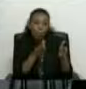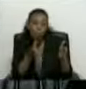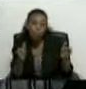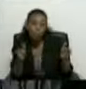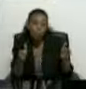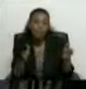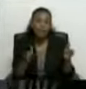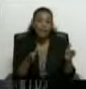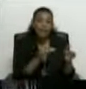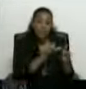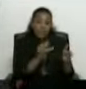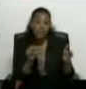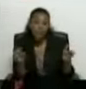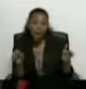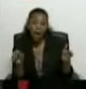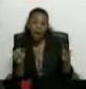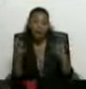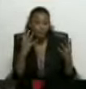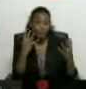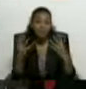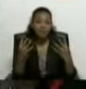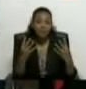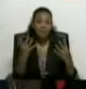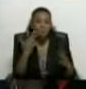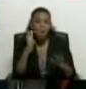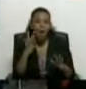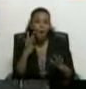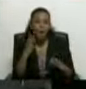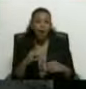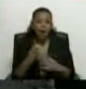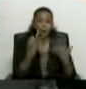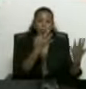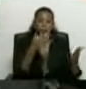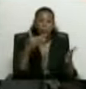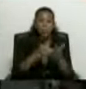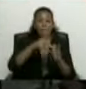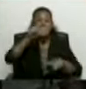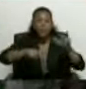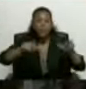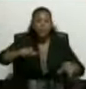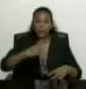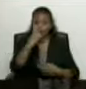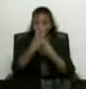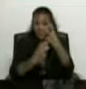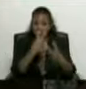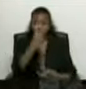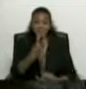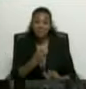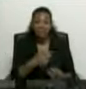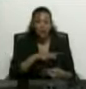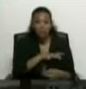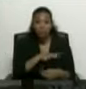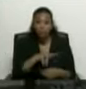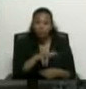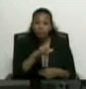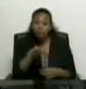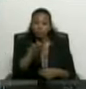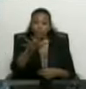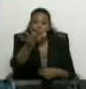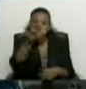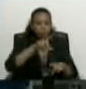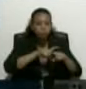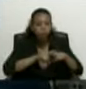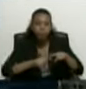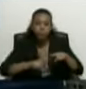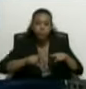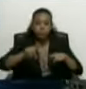etapa de esta gran feria, al menos más de 8.000 personas visitaron el Guarayra